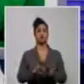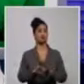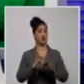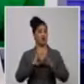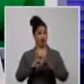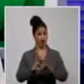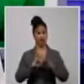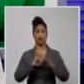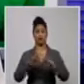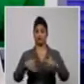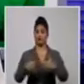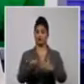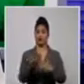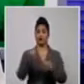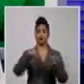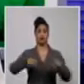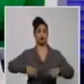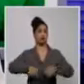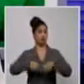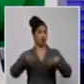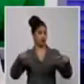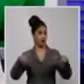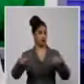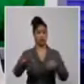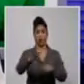de casos confirmados de toda Cuba,